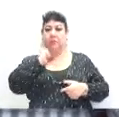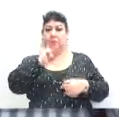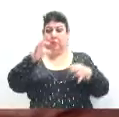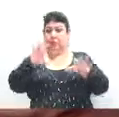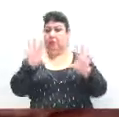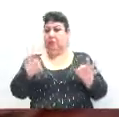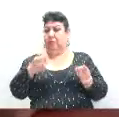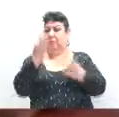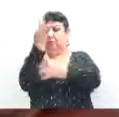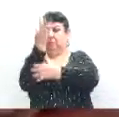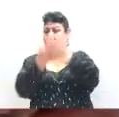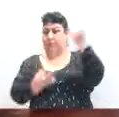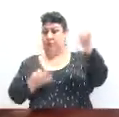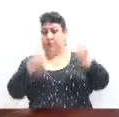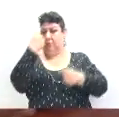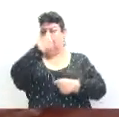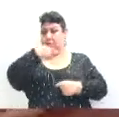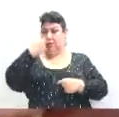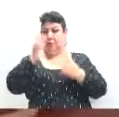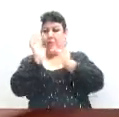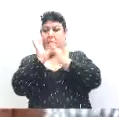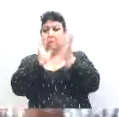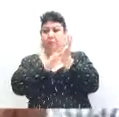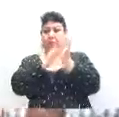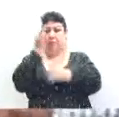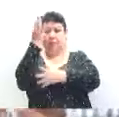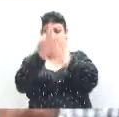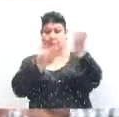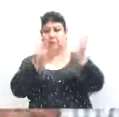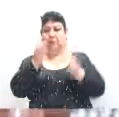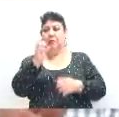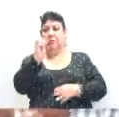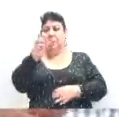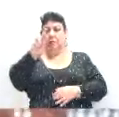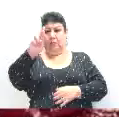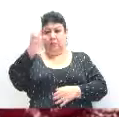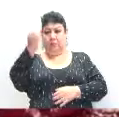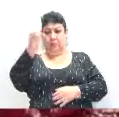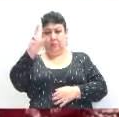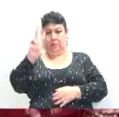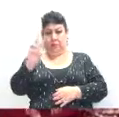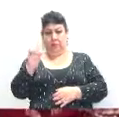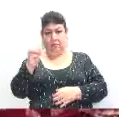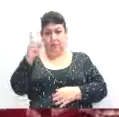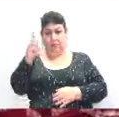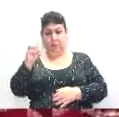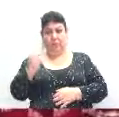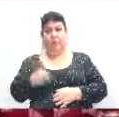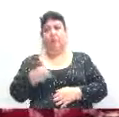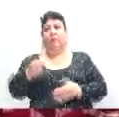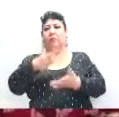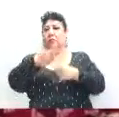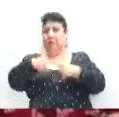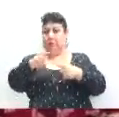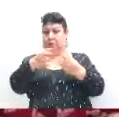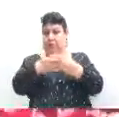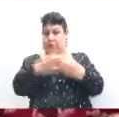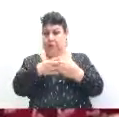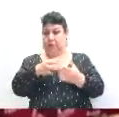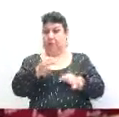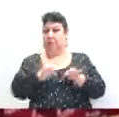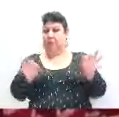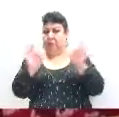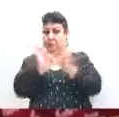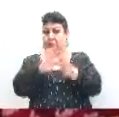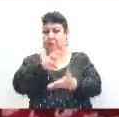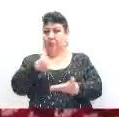Puerto Viejo, con la Fundación Rostros de Jesús, Fundación Osvaldo Loor, entre otras asociaciones importantes de la provincia